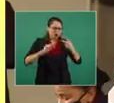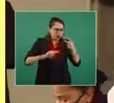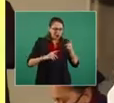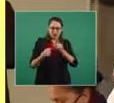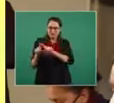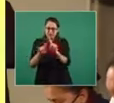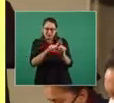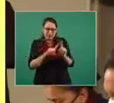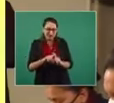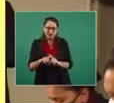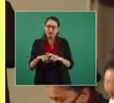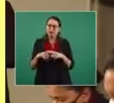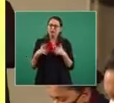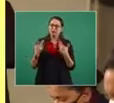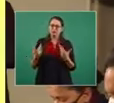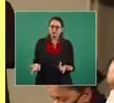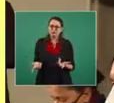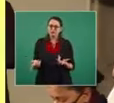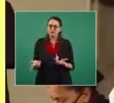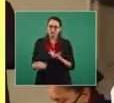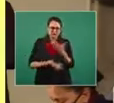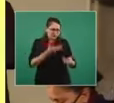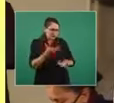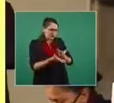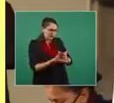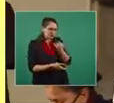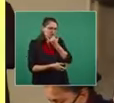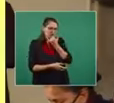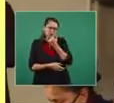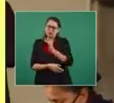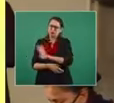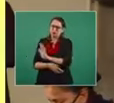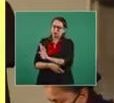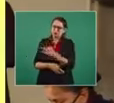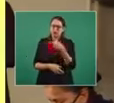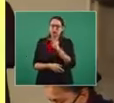Y nosotros no les dijimos que nos pidieran perdón, pero les dimos las gracias por todo eso.